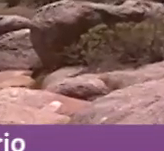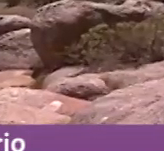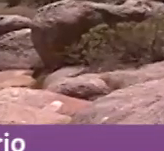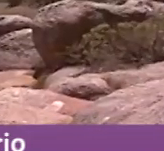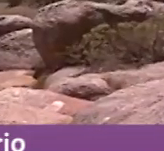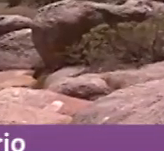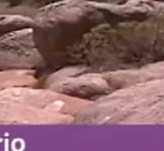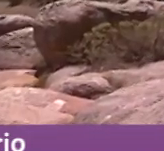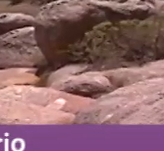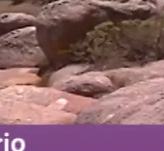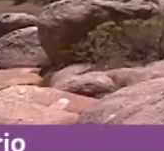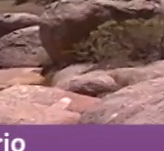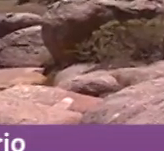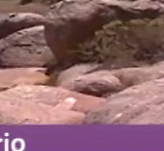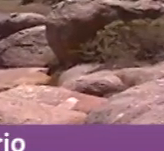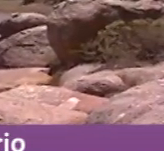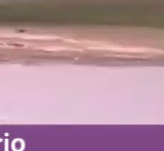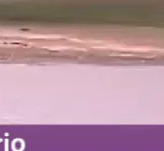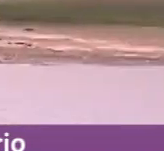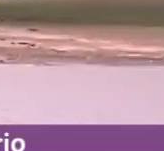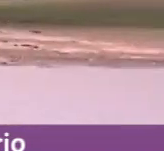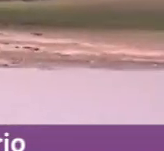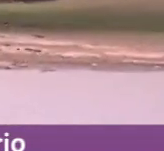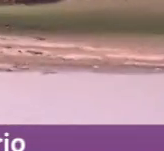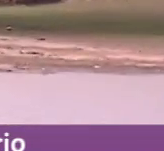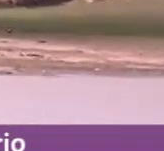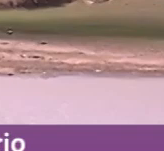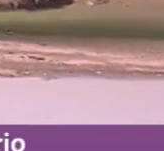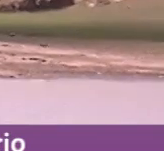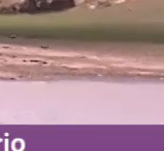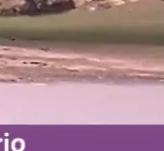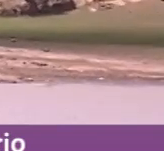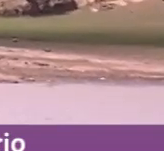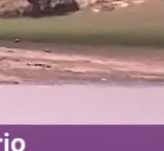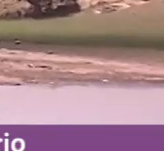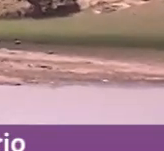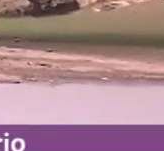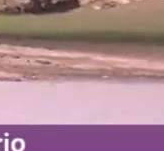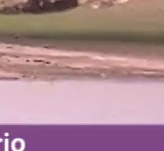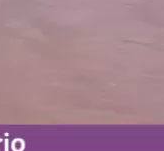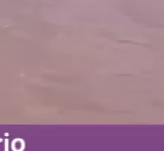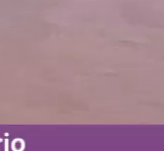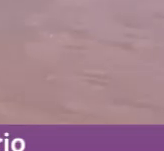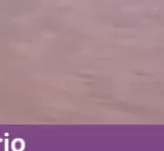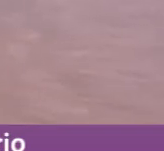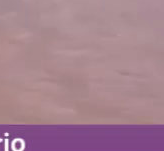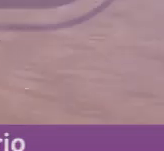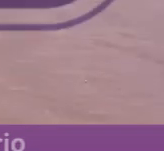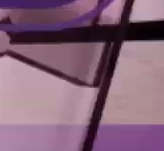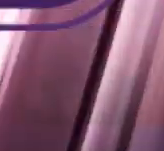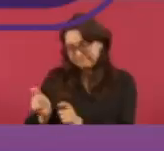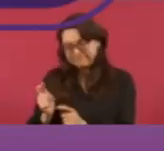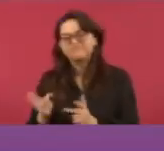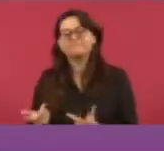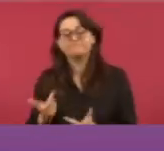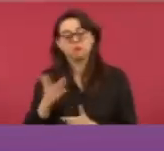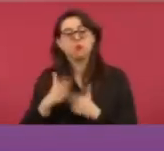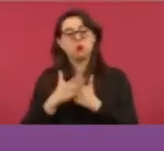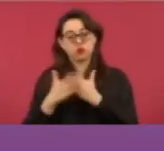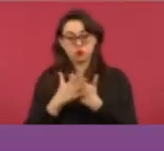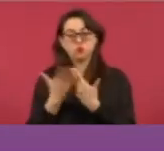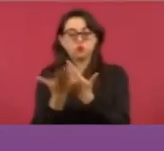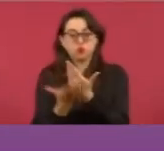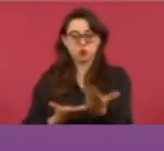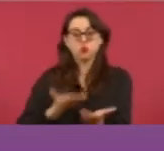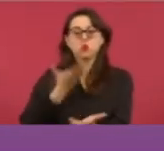campesino, que es un recurso adicional de 100 millones de pesos, el cual no se había visto en administraciones pasadas. El